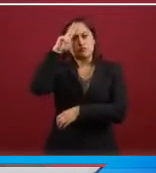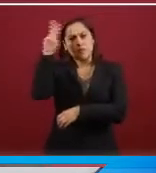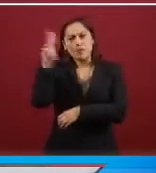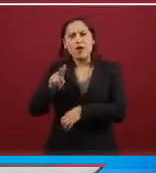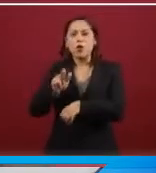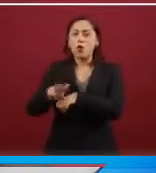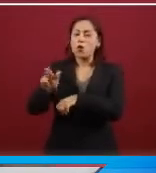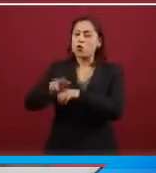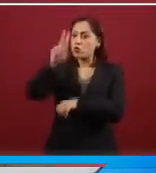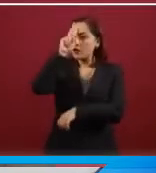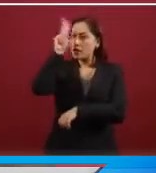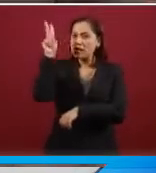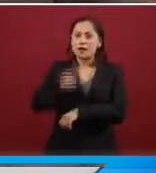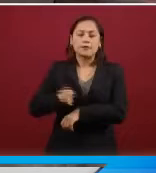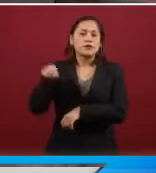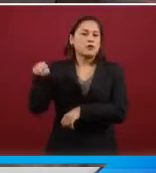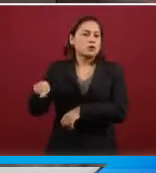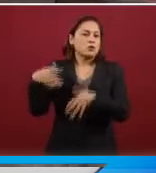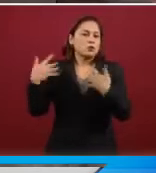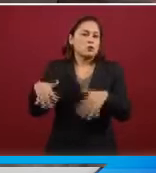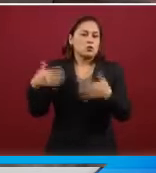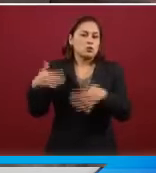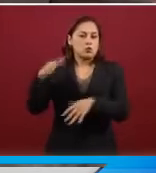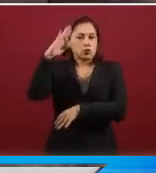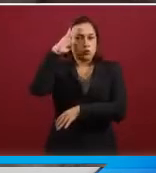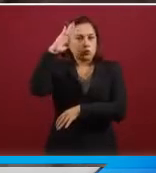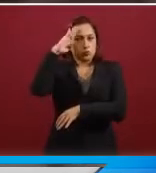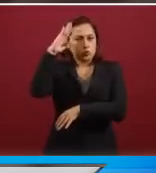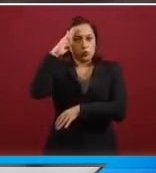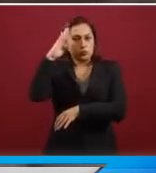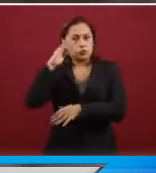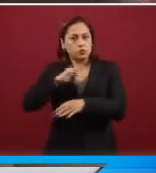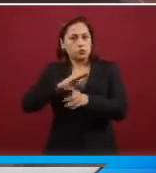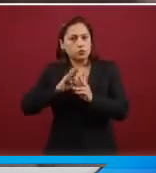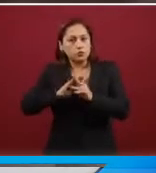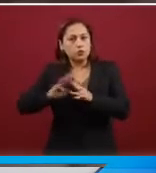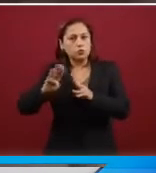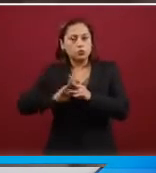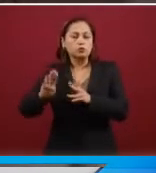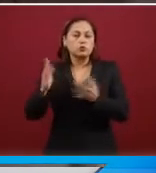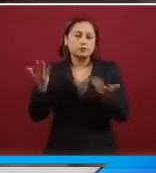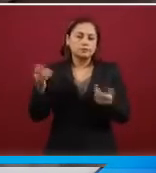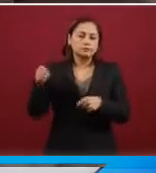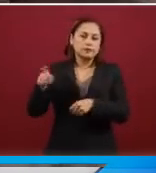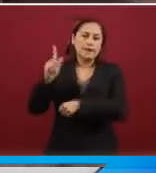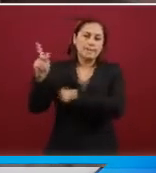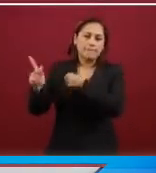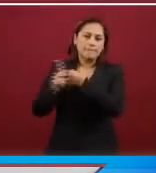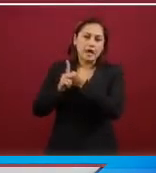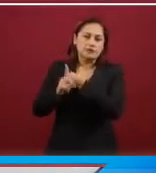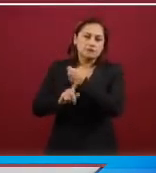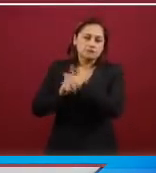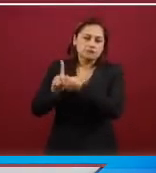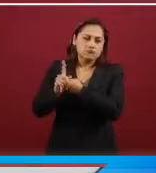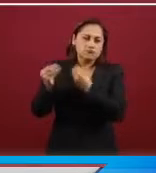para atemperar el fenómeno migratorio atendiendo las causas. A los repatriados mexicanos se les atiende puntualmente y se iniciará el respaldo